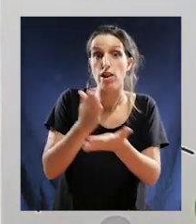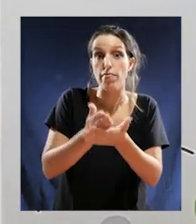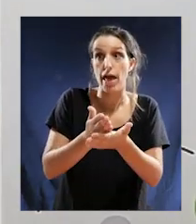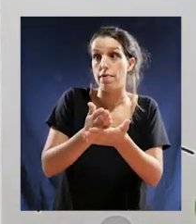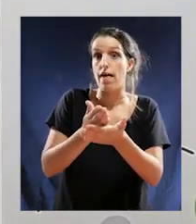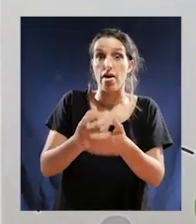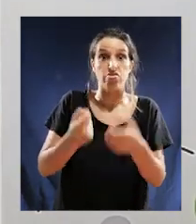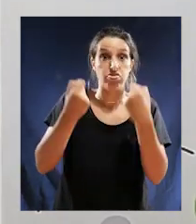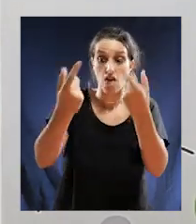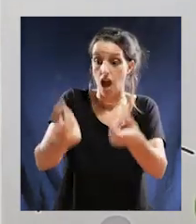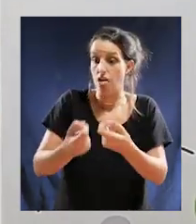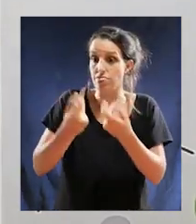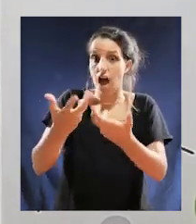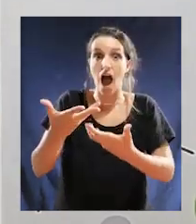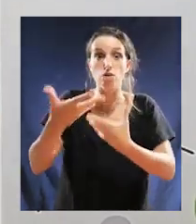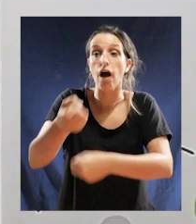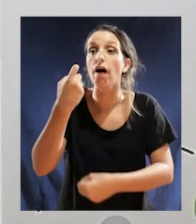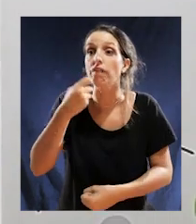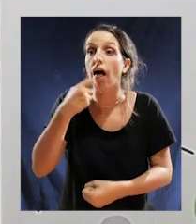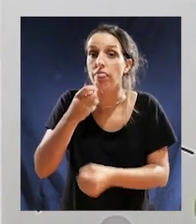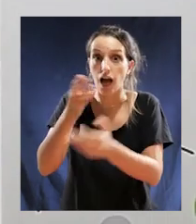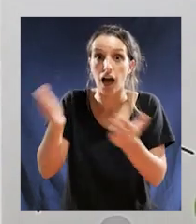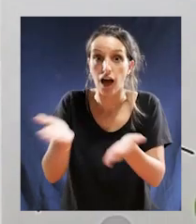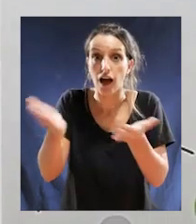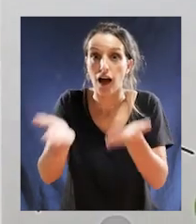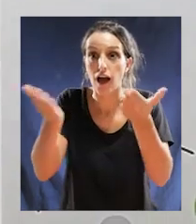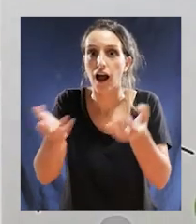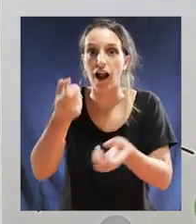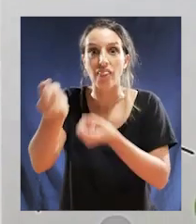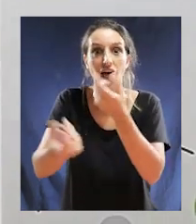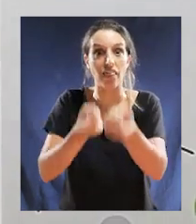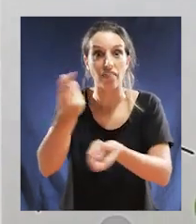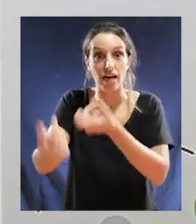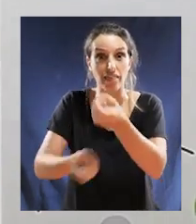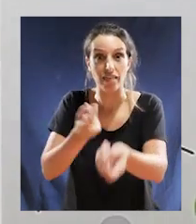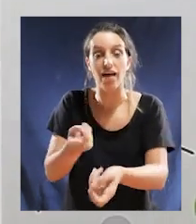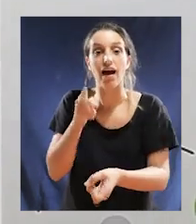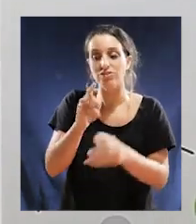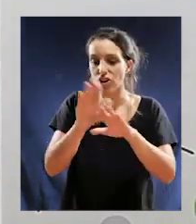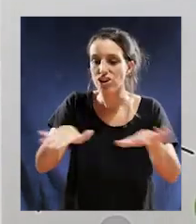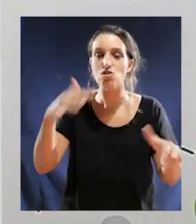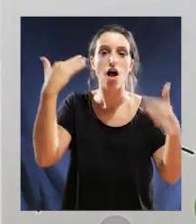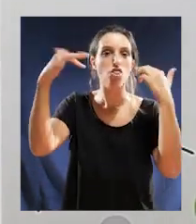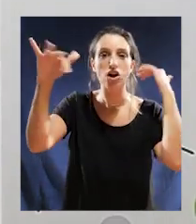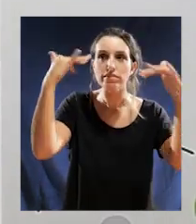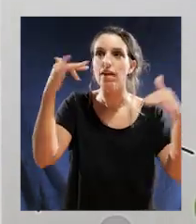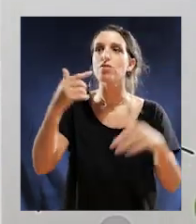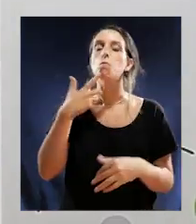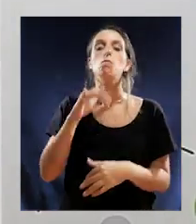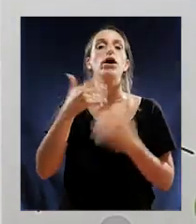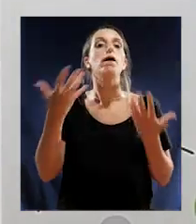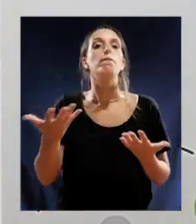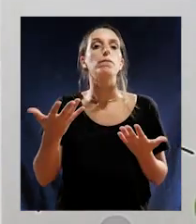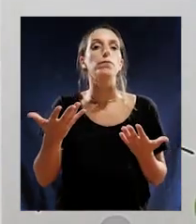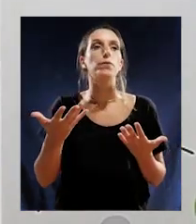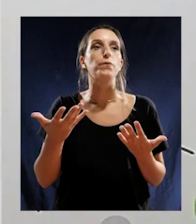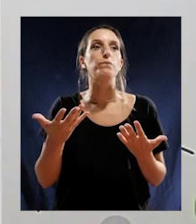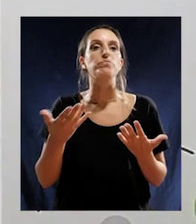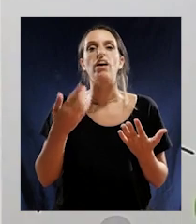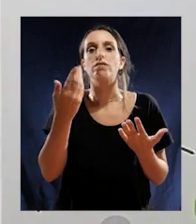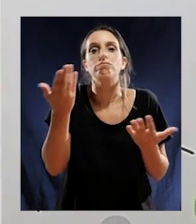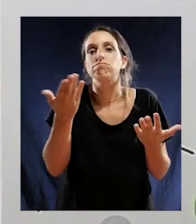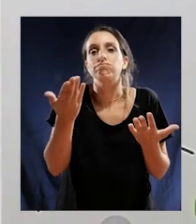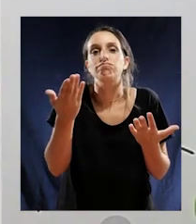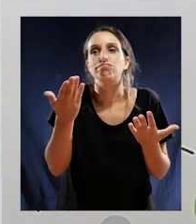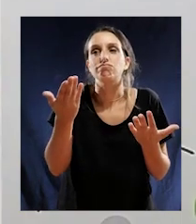políticas que se están destinadas a llegar a esos niños y adolescentes donde por distintas razones